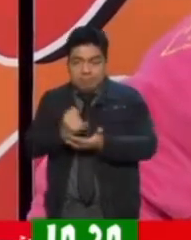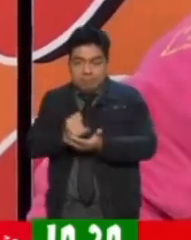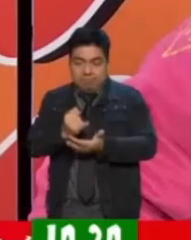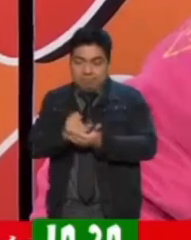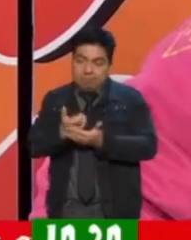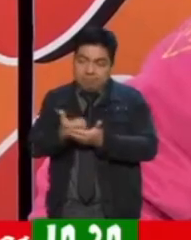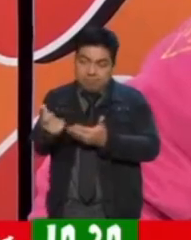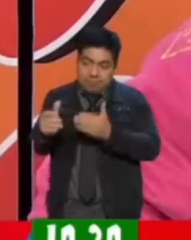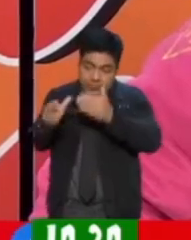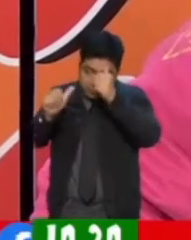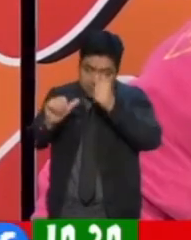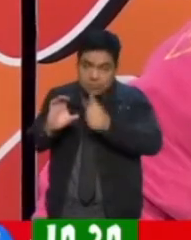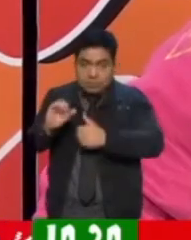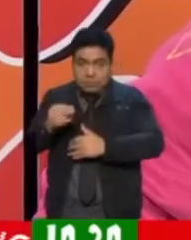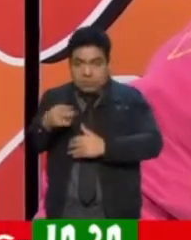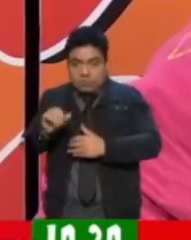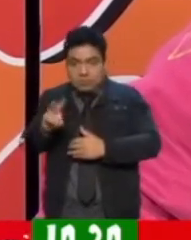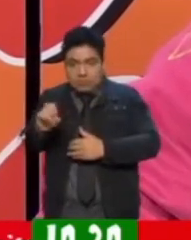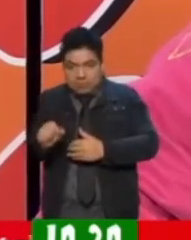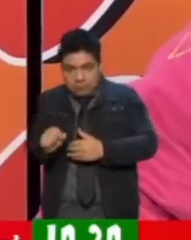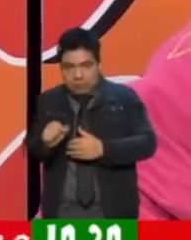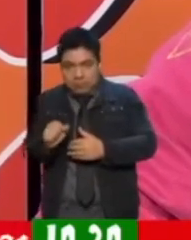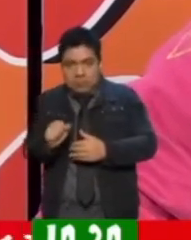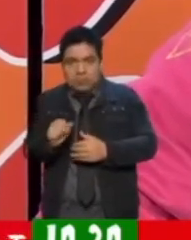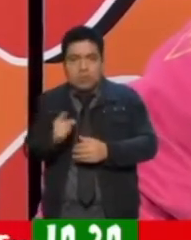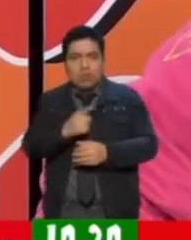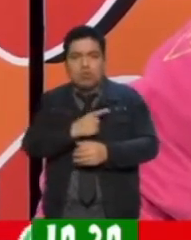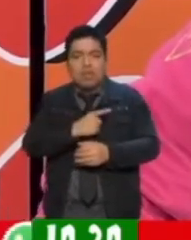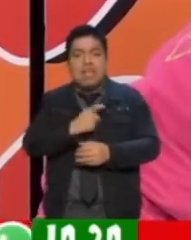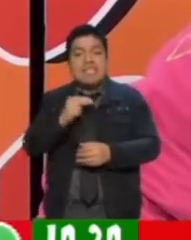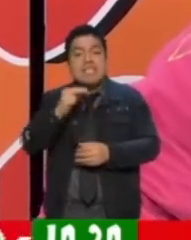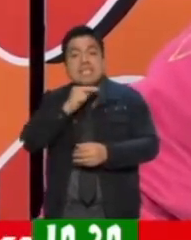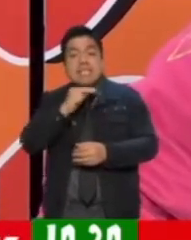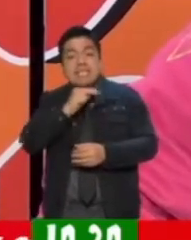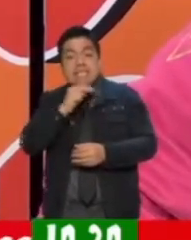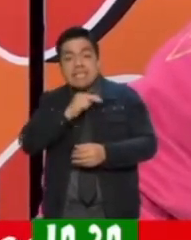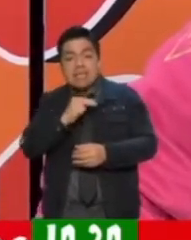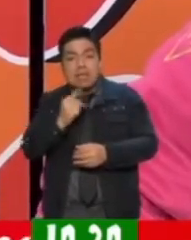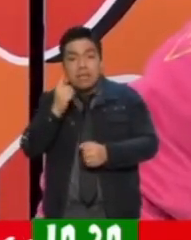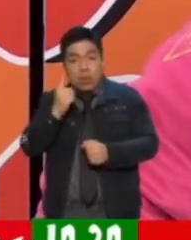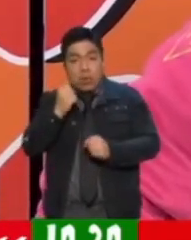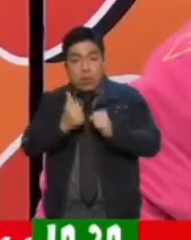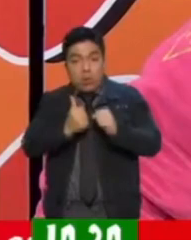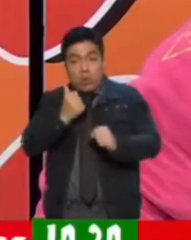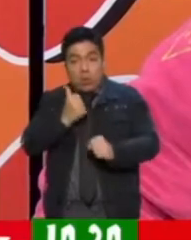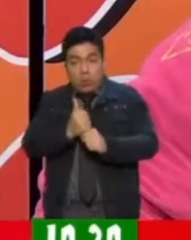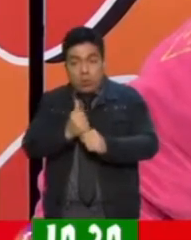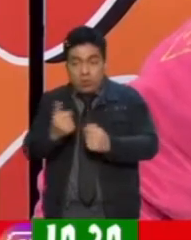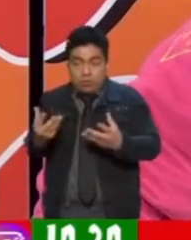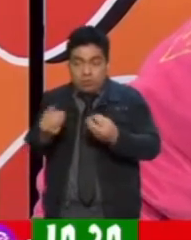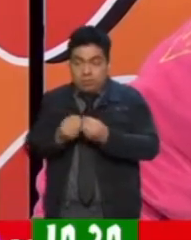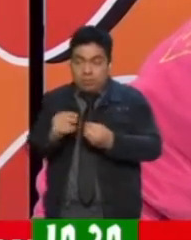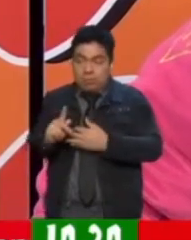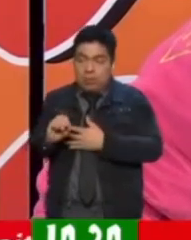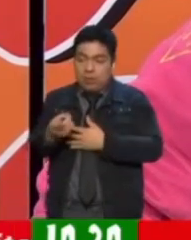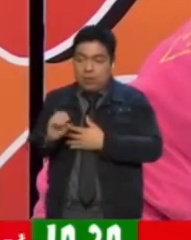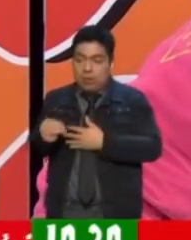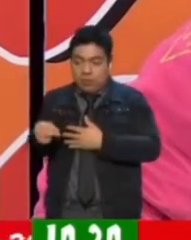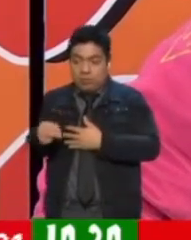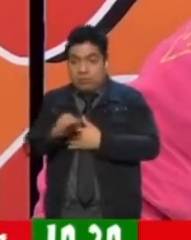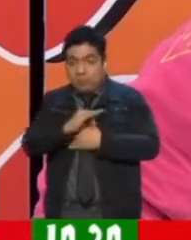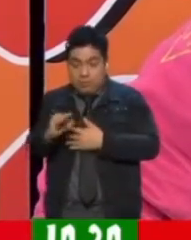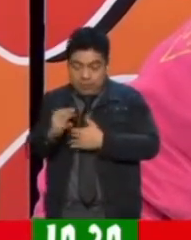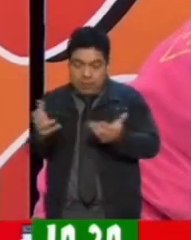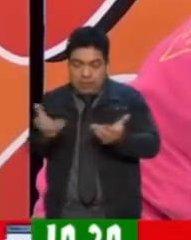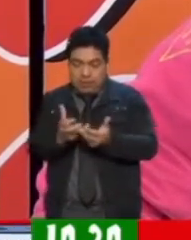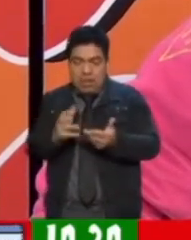que el acuerdo conclusivo es un trámite celérico. Solamente hay un año para que nosotros como PRODECON llevemos el